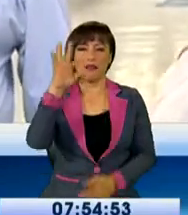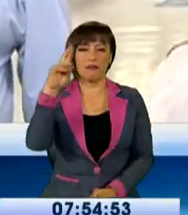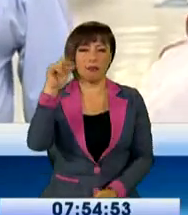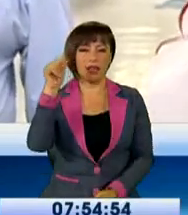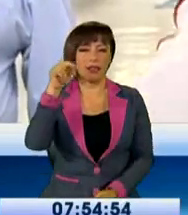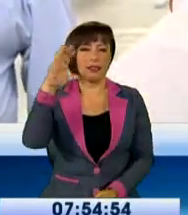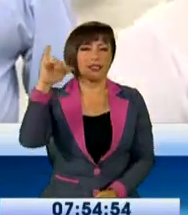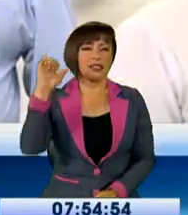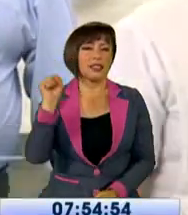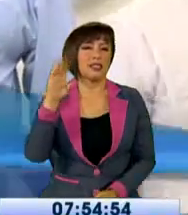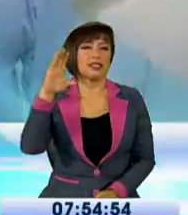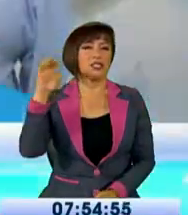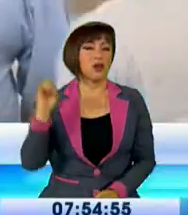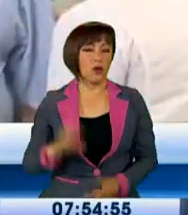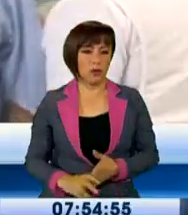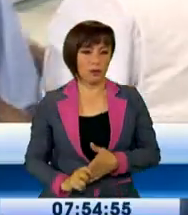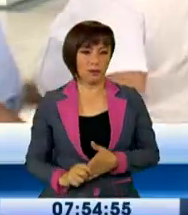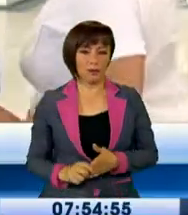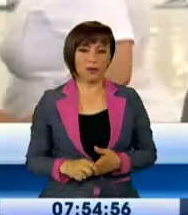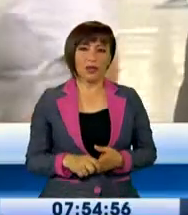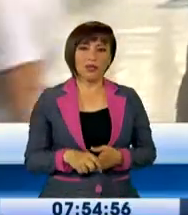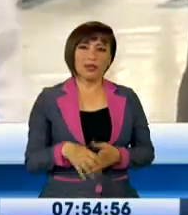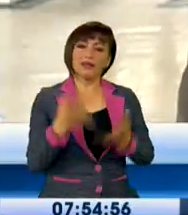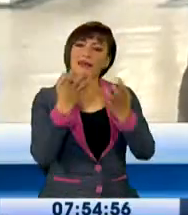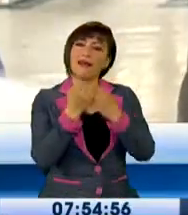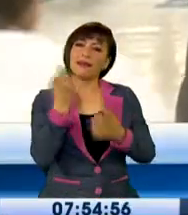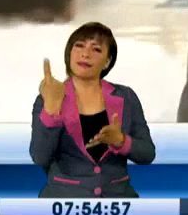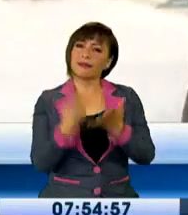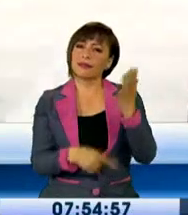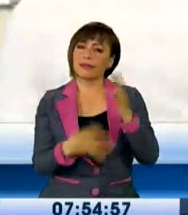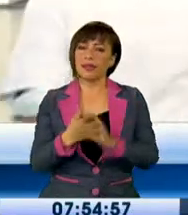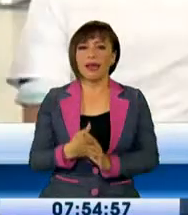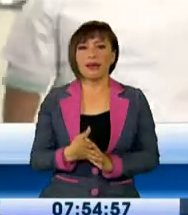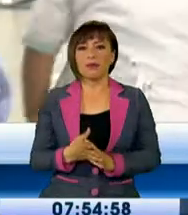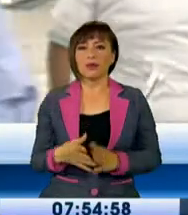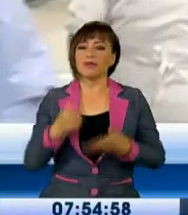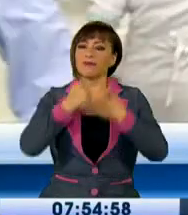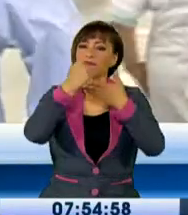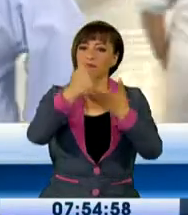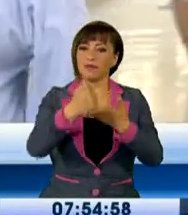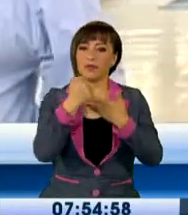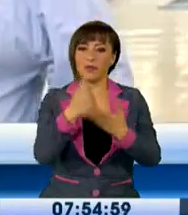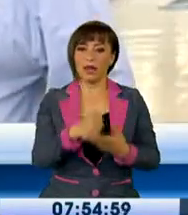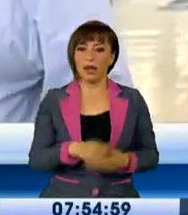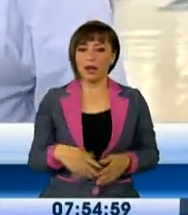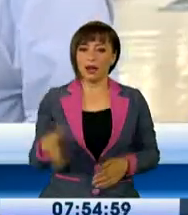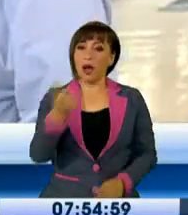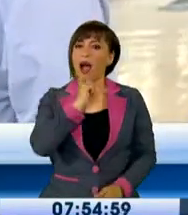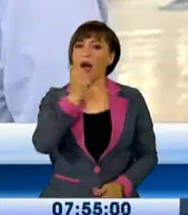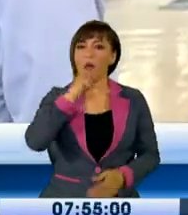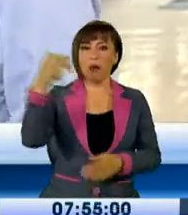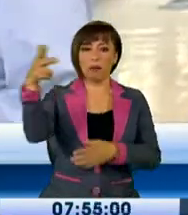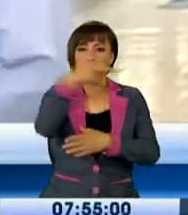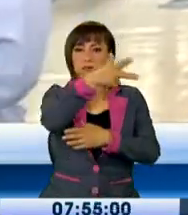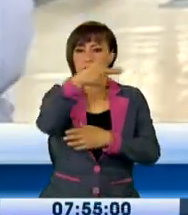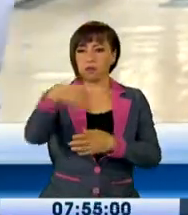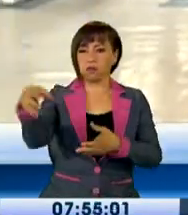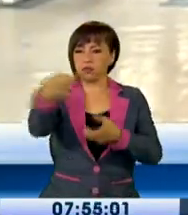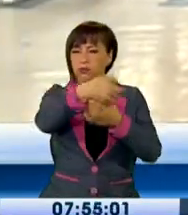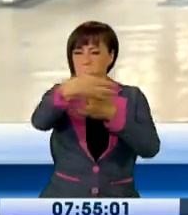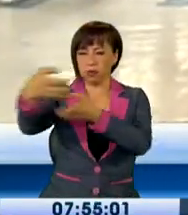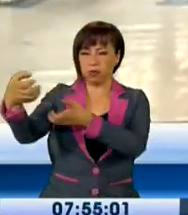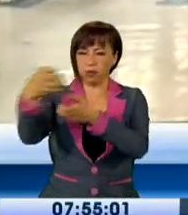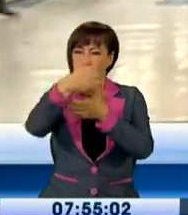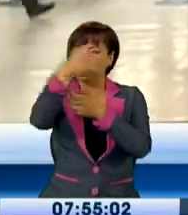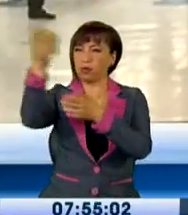con Emaseo que tiene la perspectiva de intervenir con hidrolavadoras, por ejemplo, para darle en este caso una